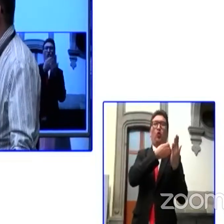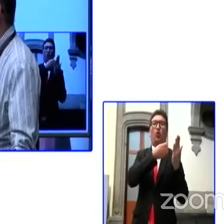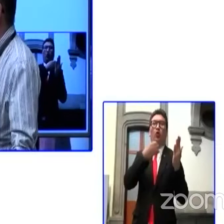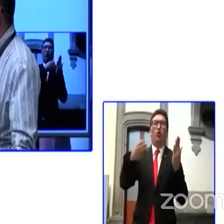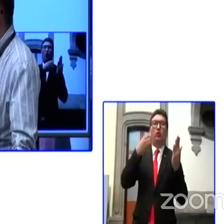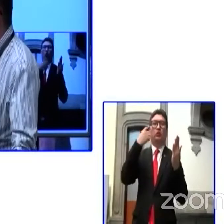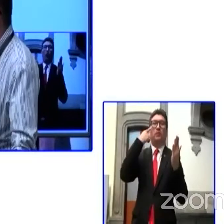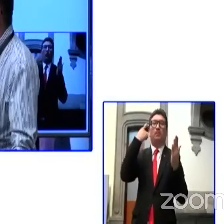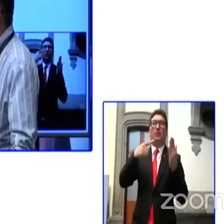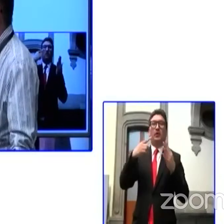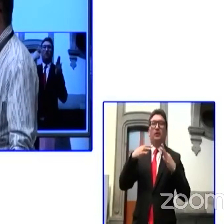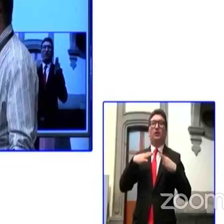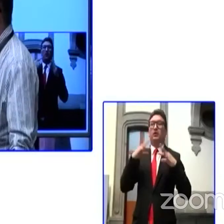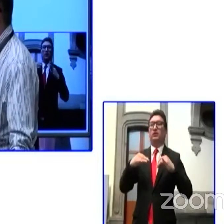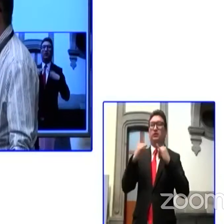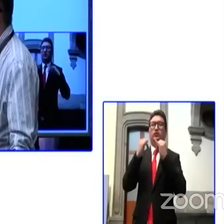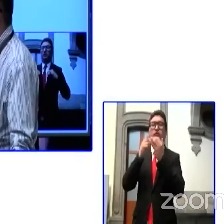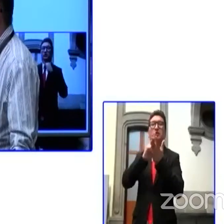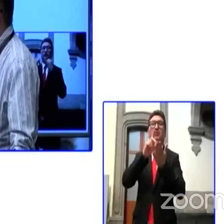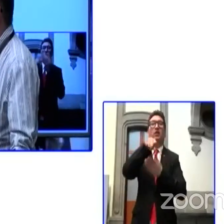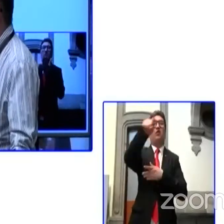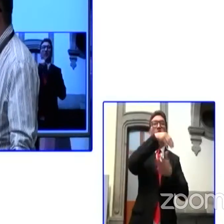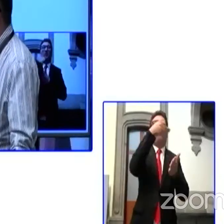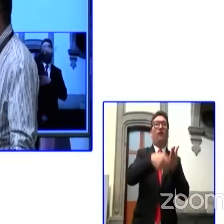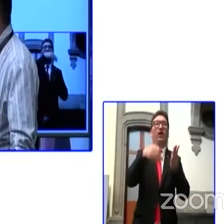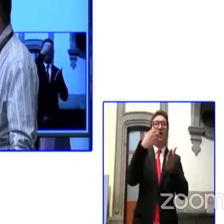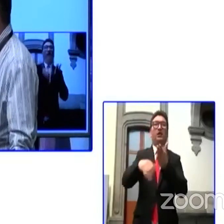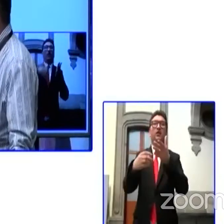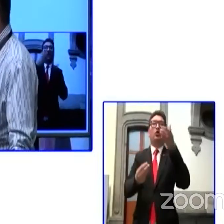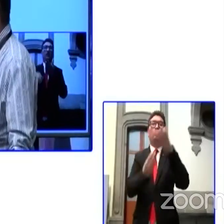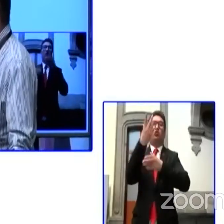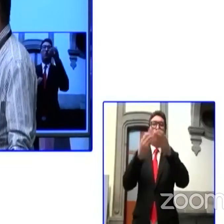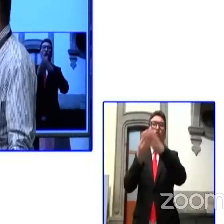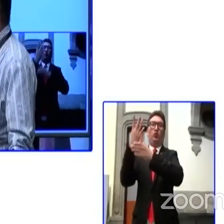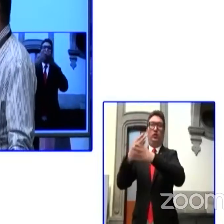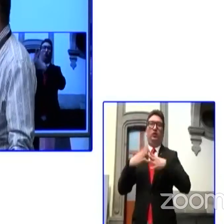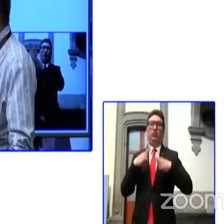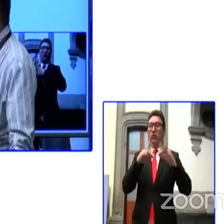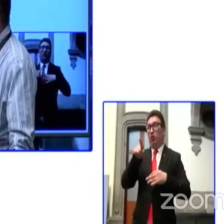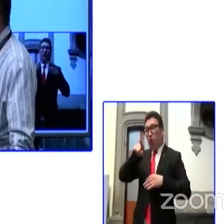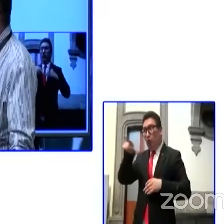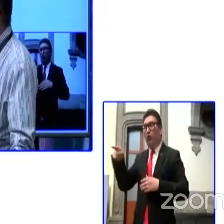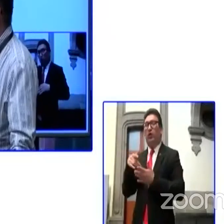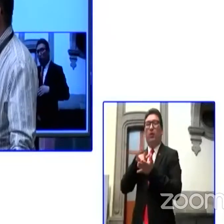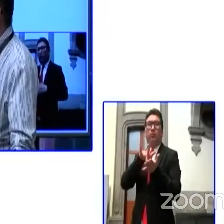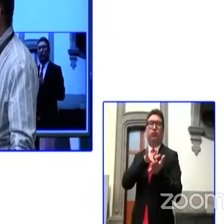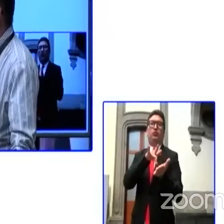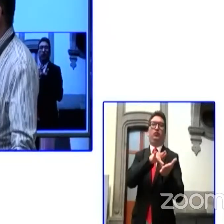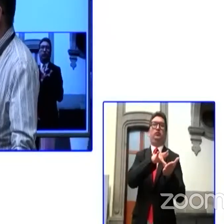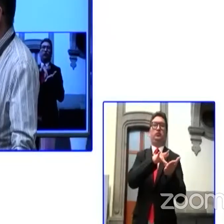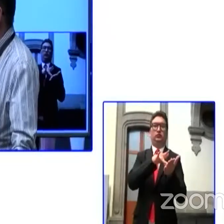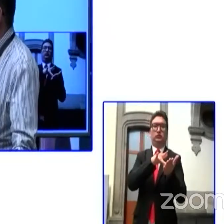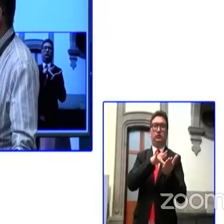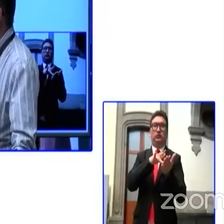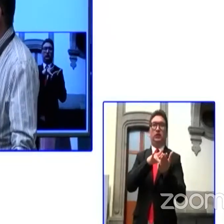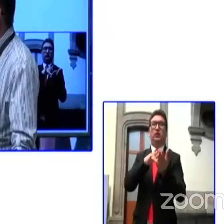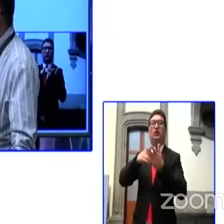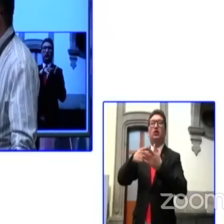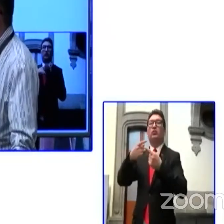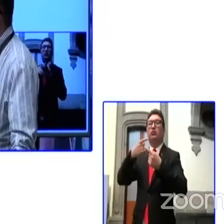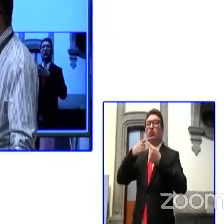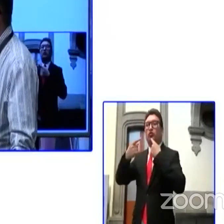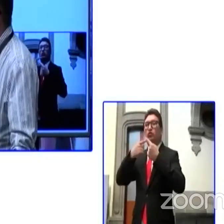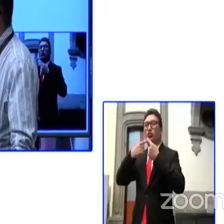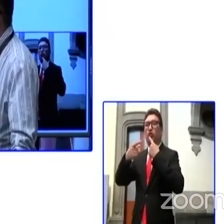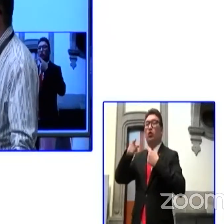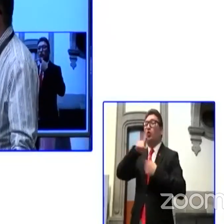institutos de los demás estados que faltan? La aportación de cada uno, emitirla entre prueba y error, ustedes ya